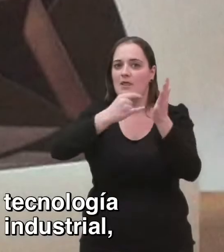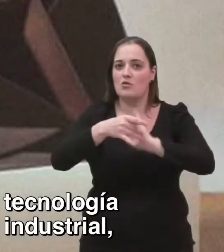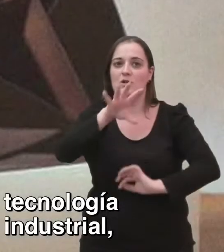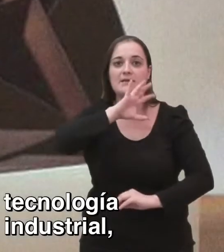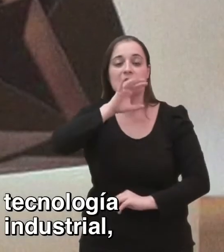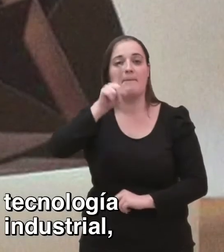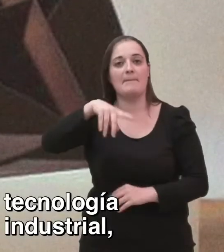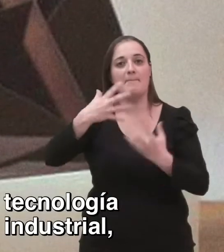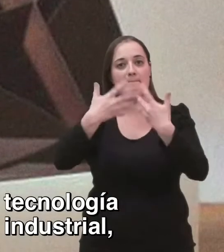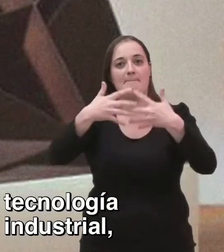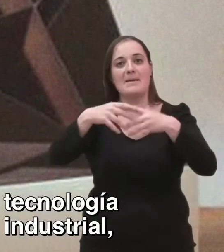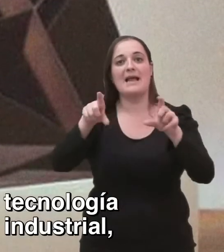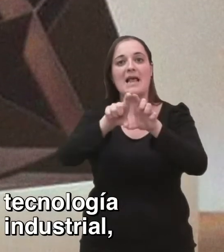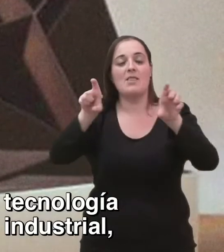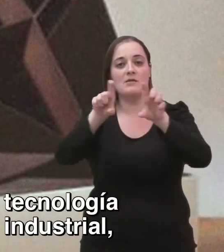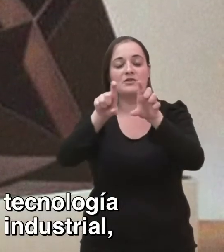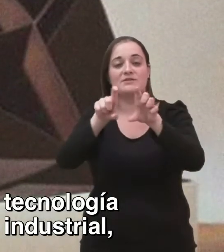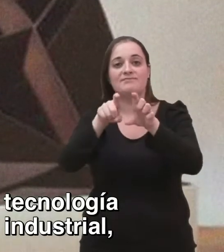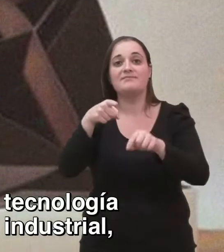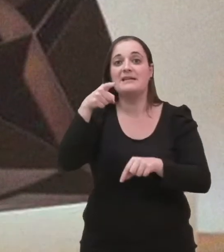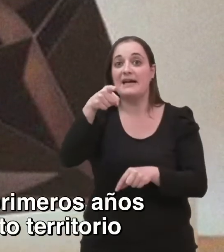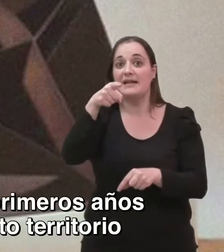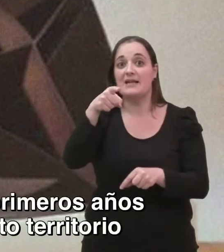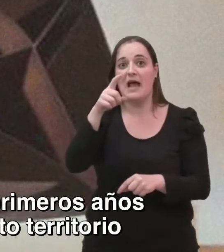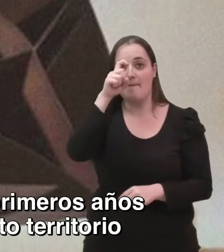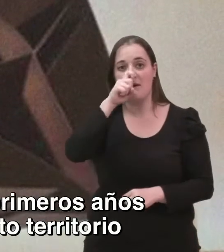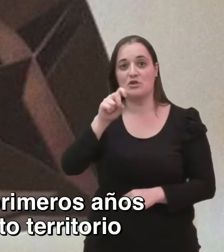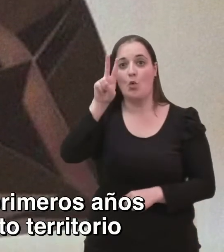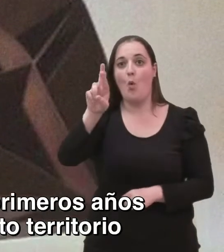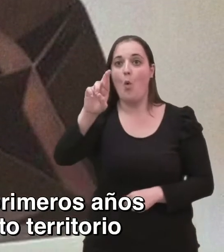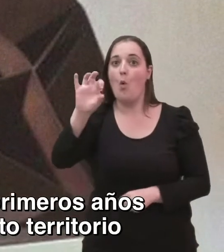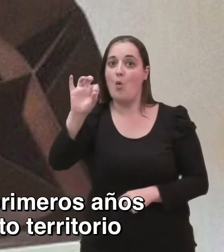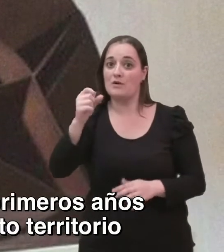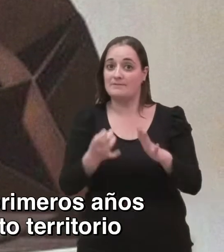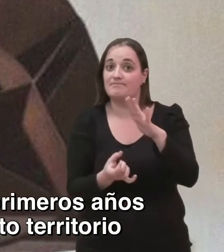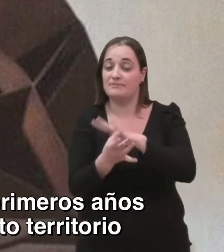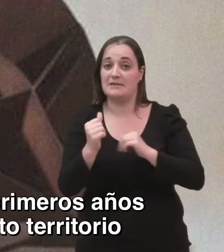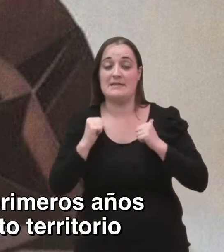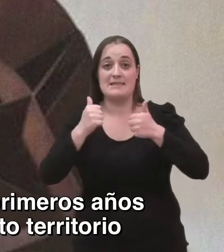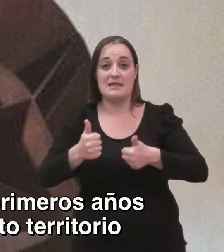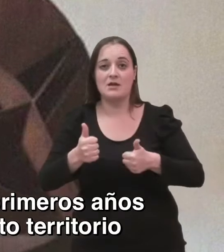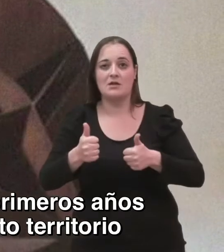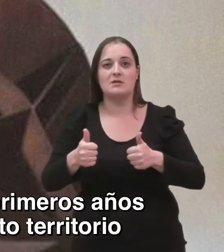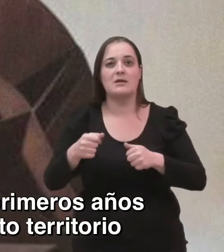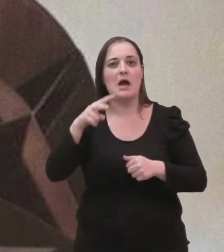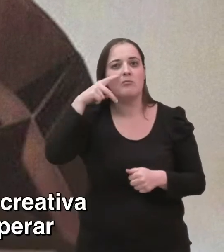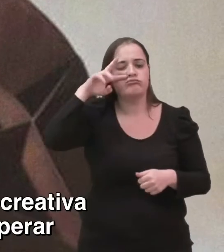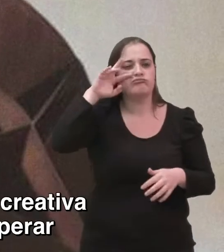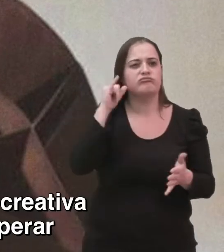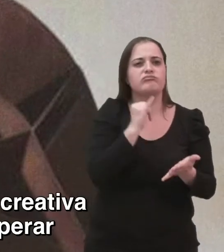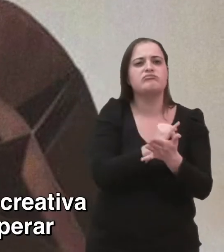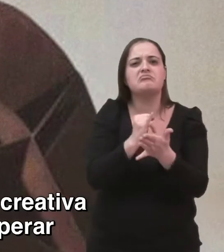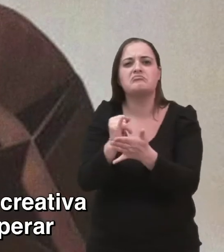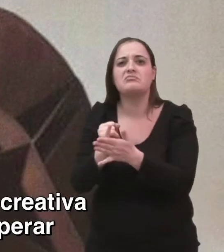Interesados por la tecnología y por la mecánica industrial, encontraron en los primeros años de la URSS un vasto territorio de